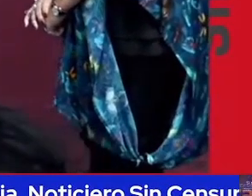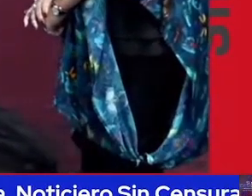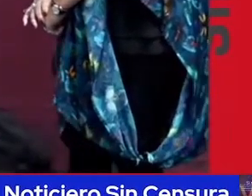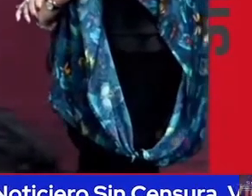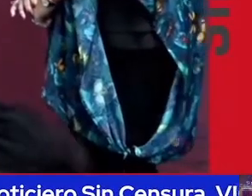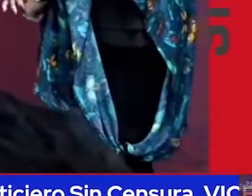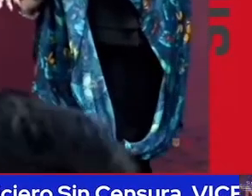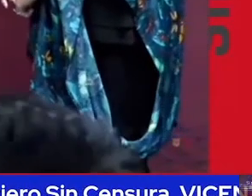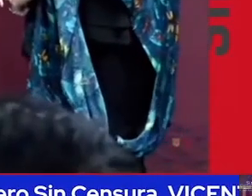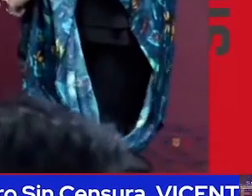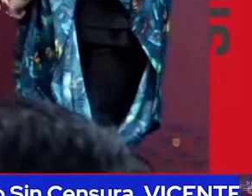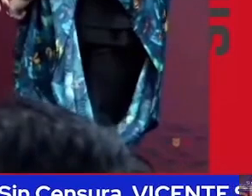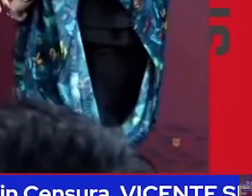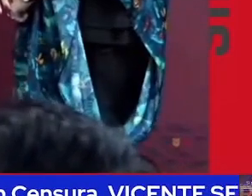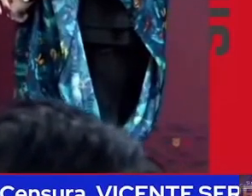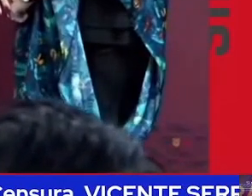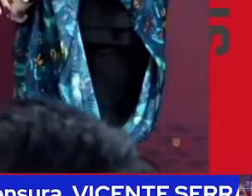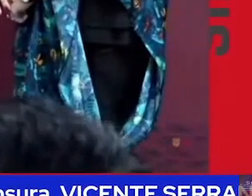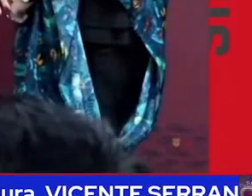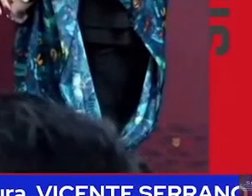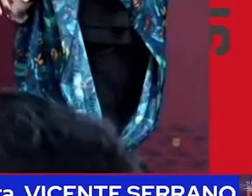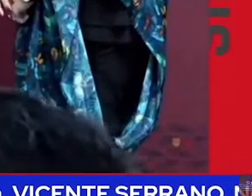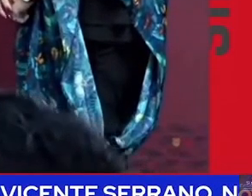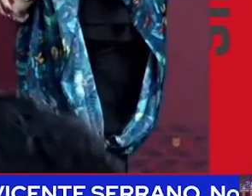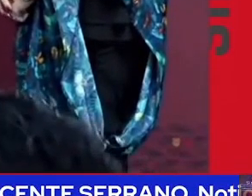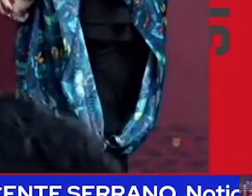Entonces lo regreso.